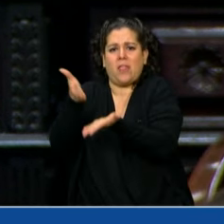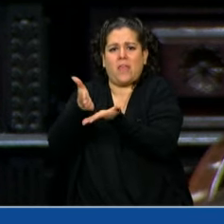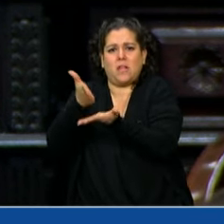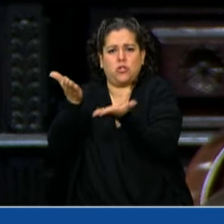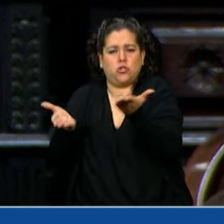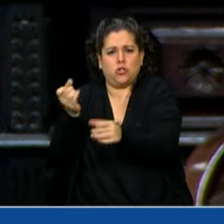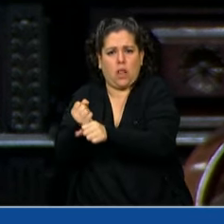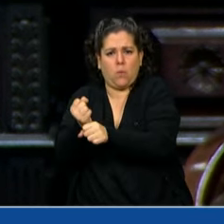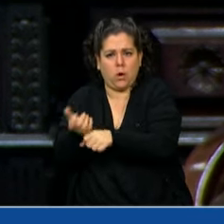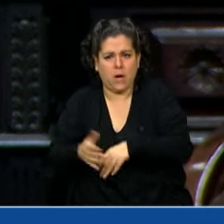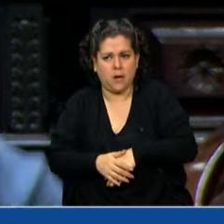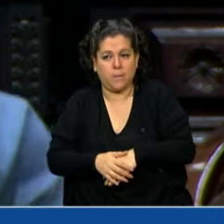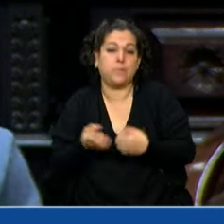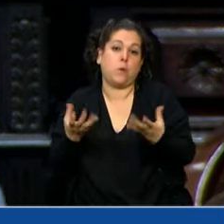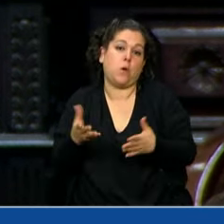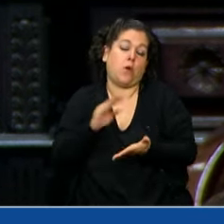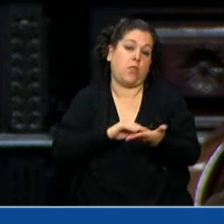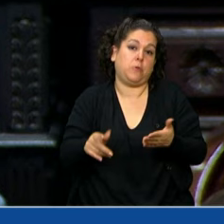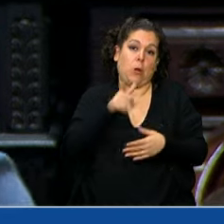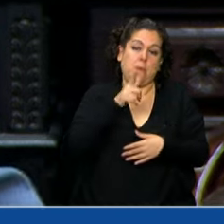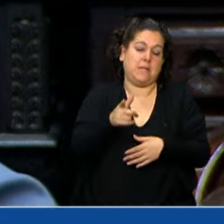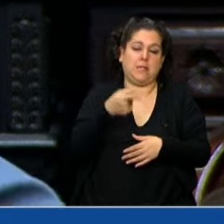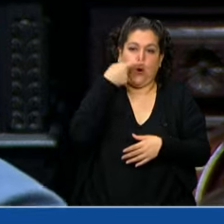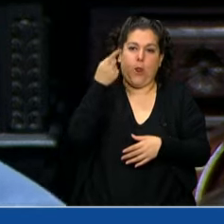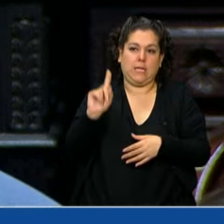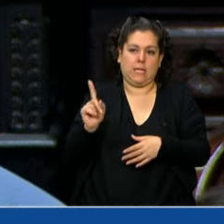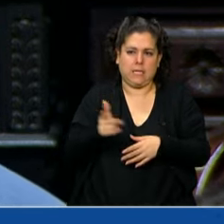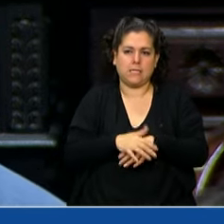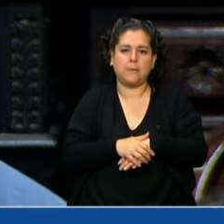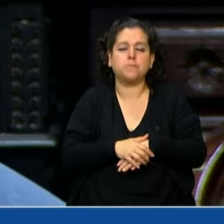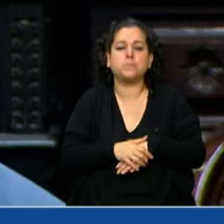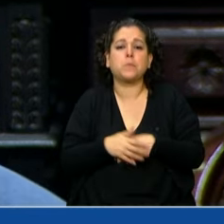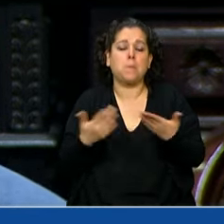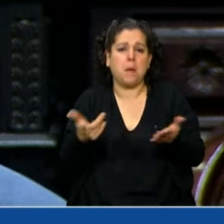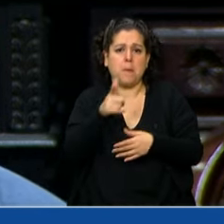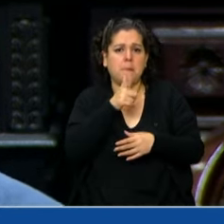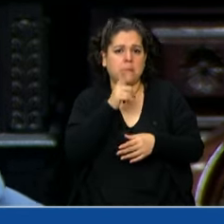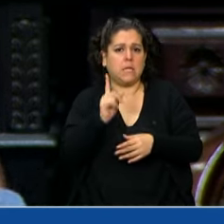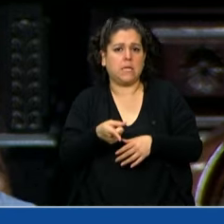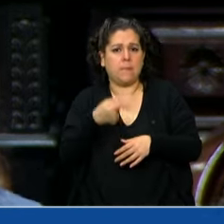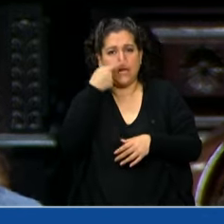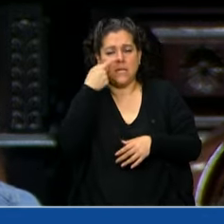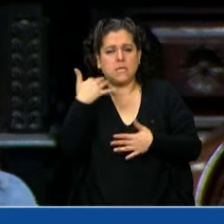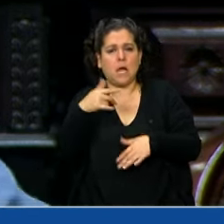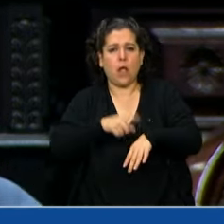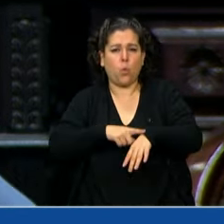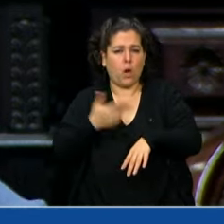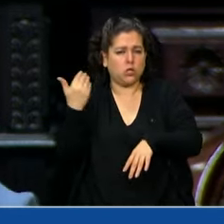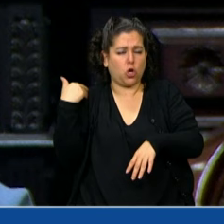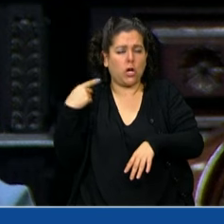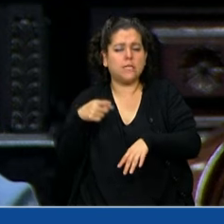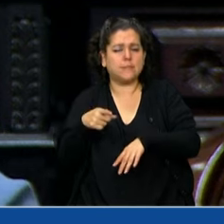laborales bueno el diputado se ve que no le interesa e me parece también interesante hace algunas horas algunos